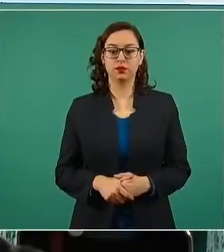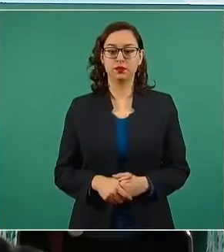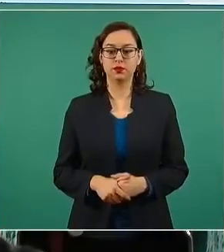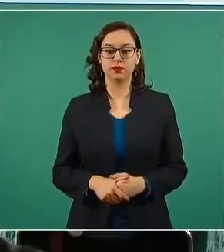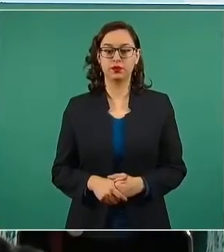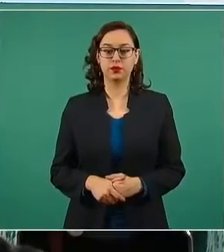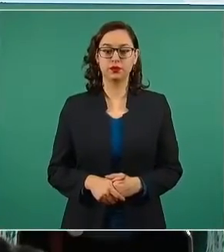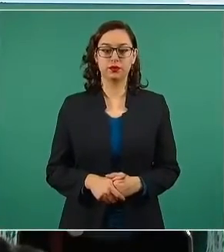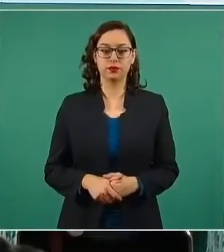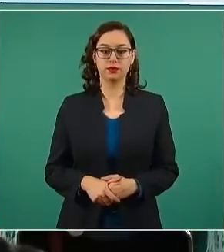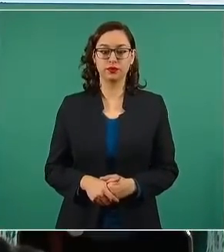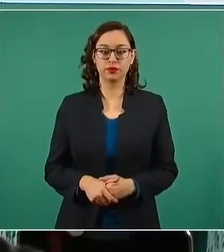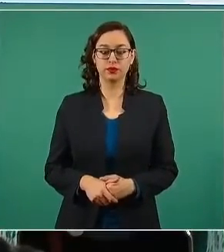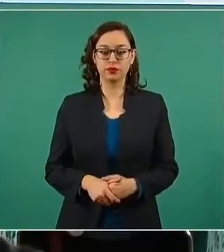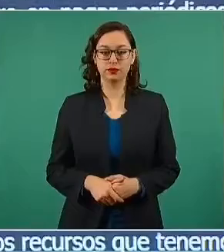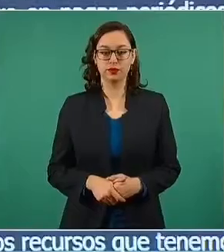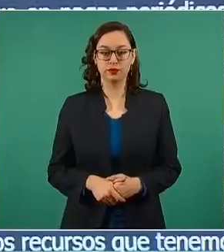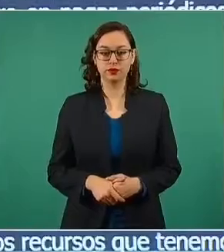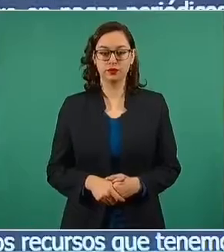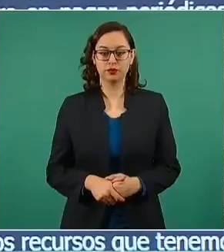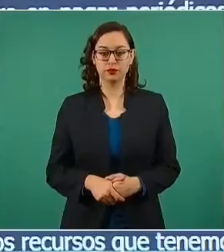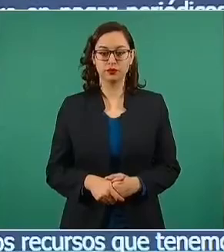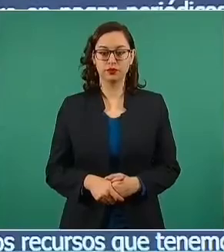lo que ahora se llama opinión pública,